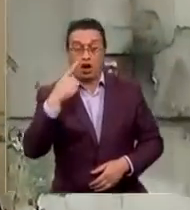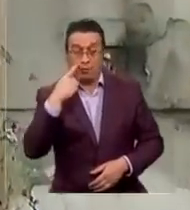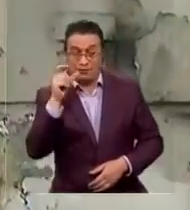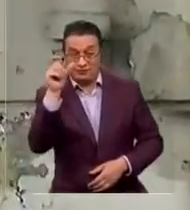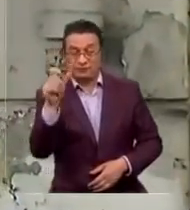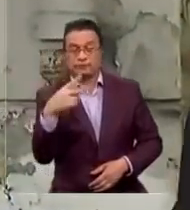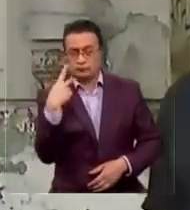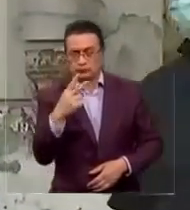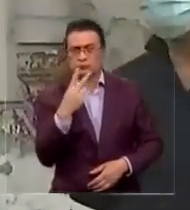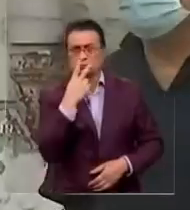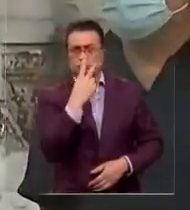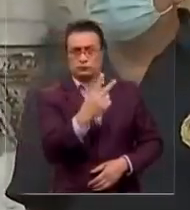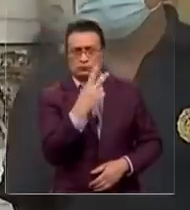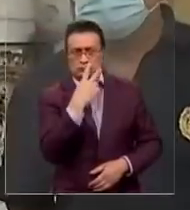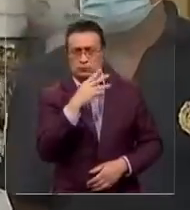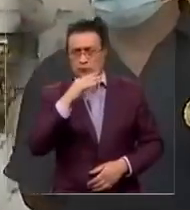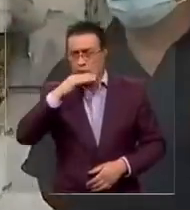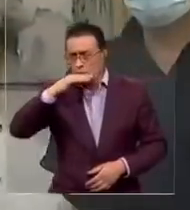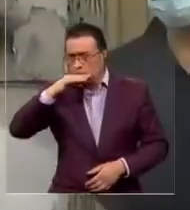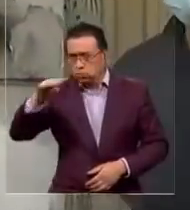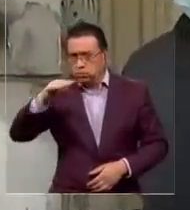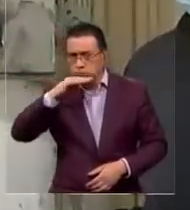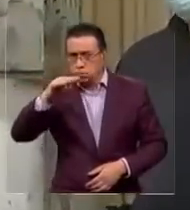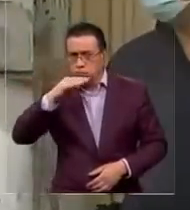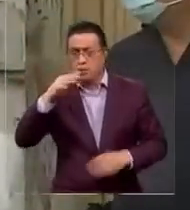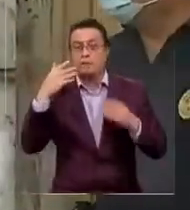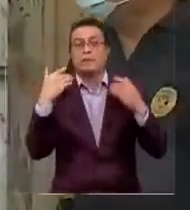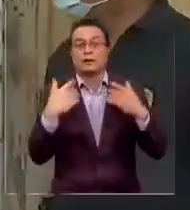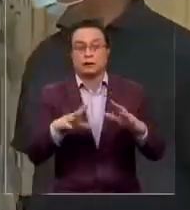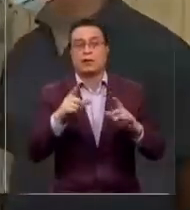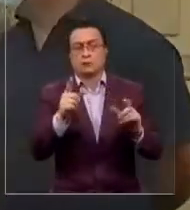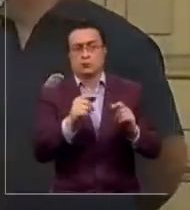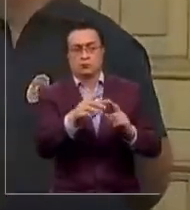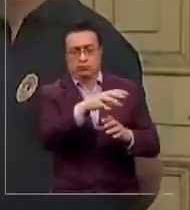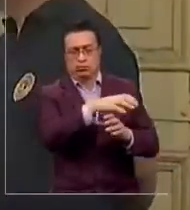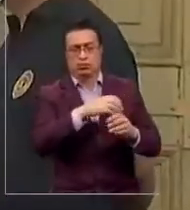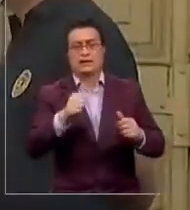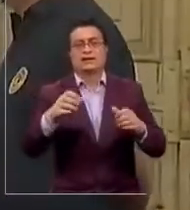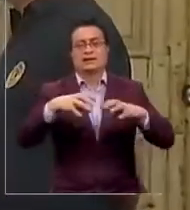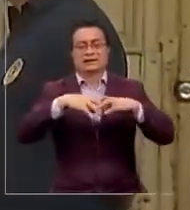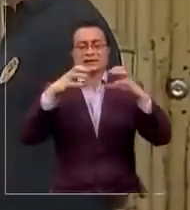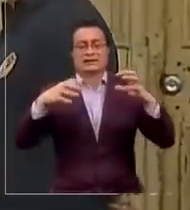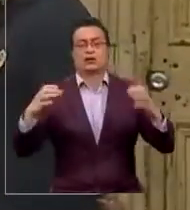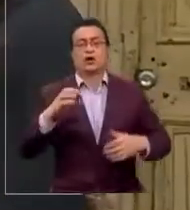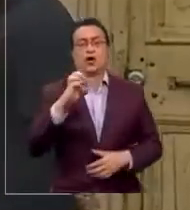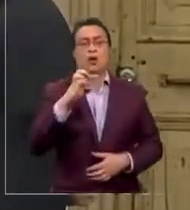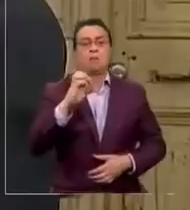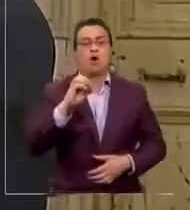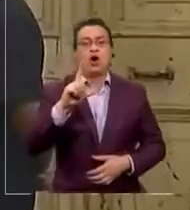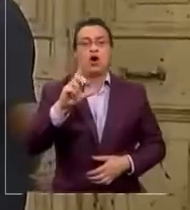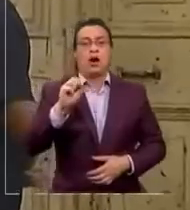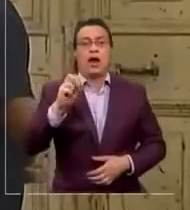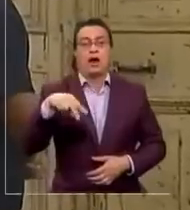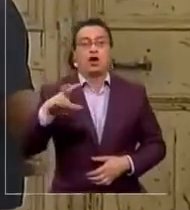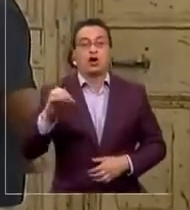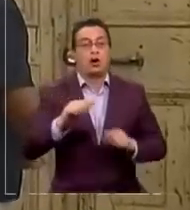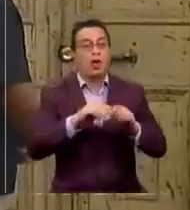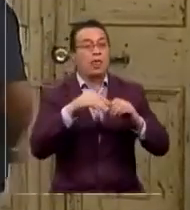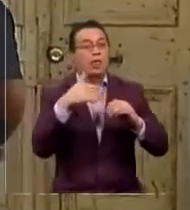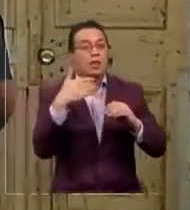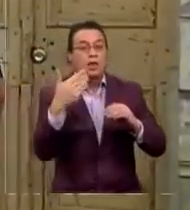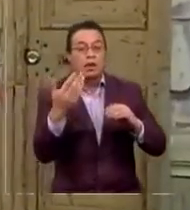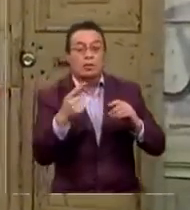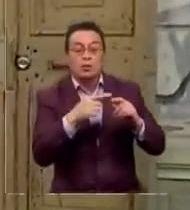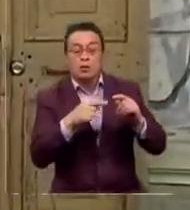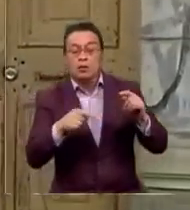visto durante los últimos días por personas cerca del sector del Cerro Polanco. Finalmente es acá, al parecer,